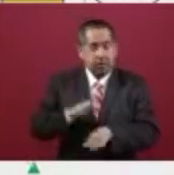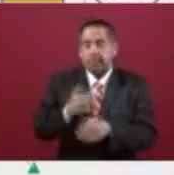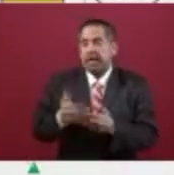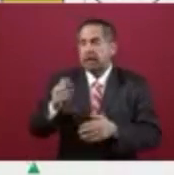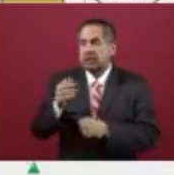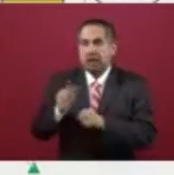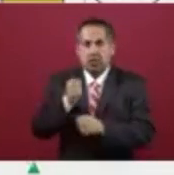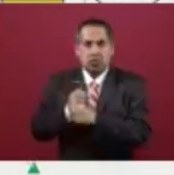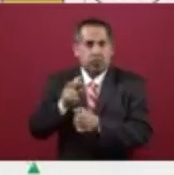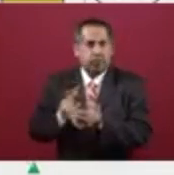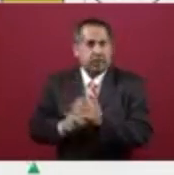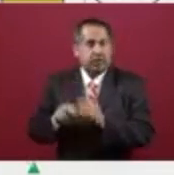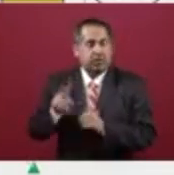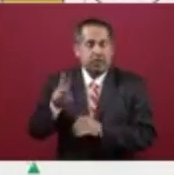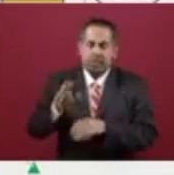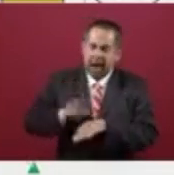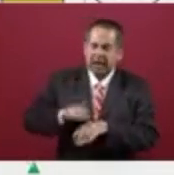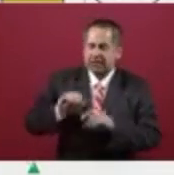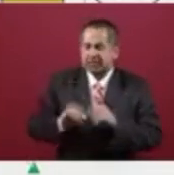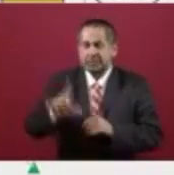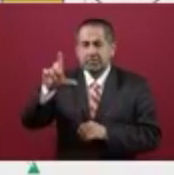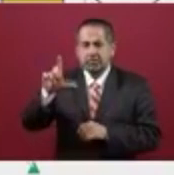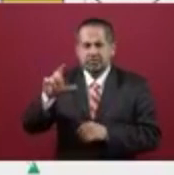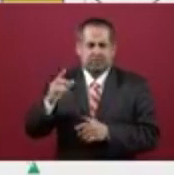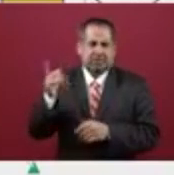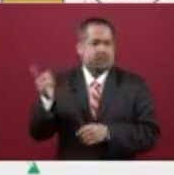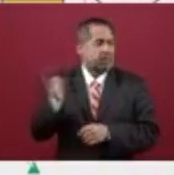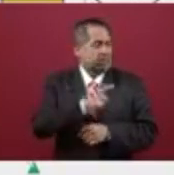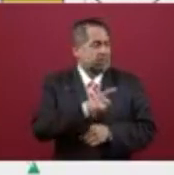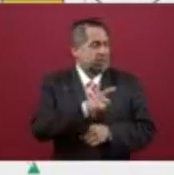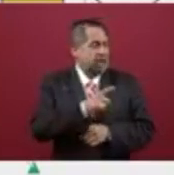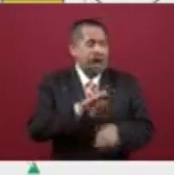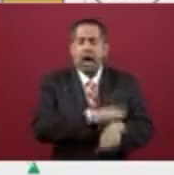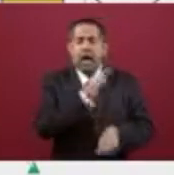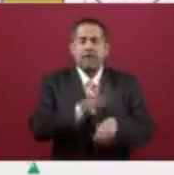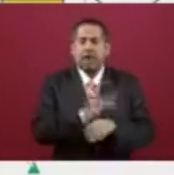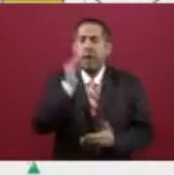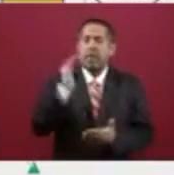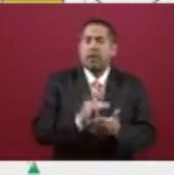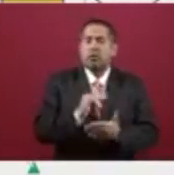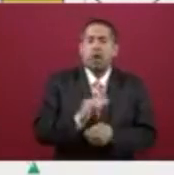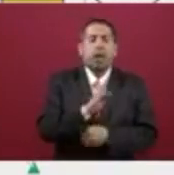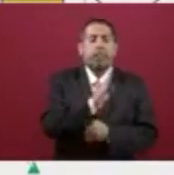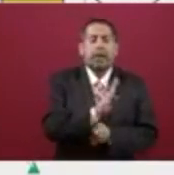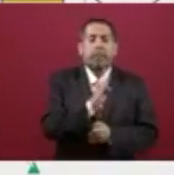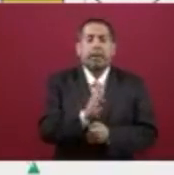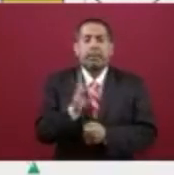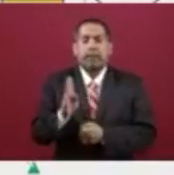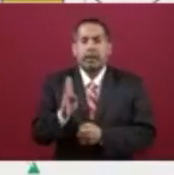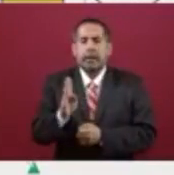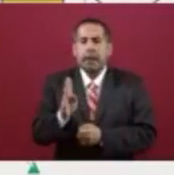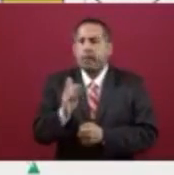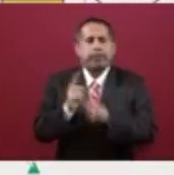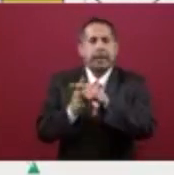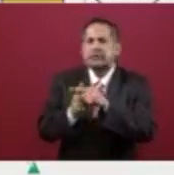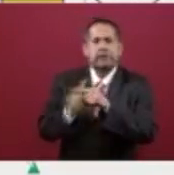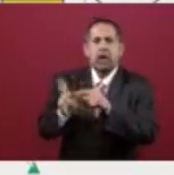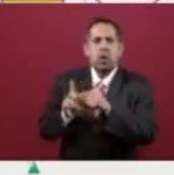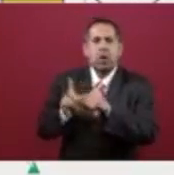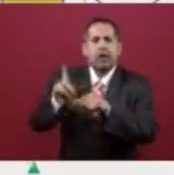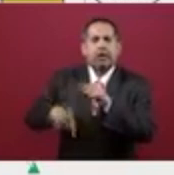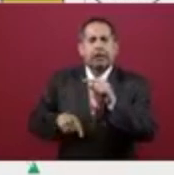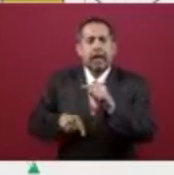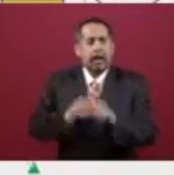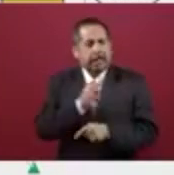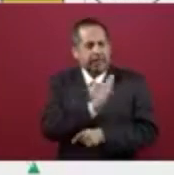2017, ahora bajan la calificación a triple B menos. Eso